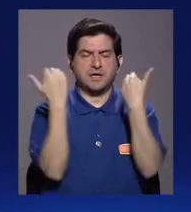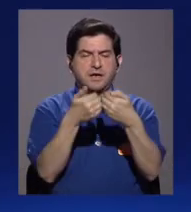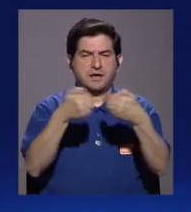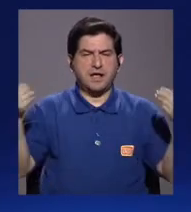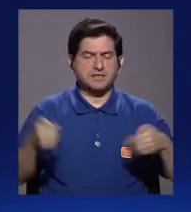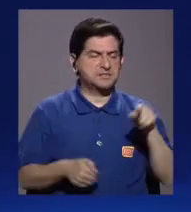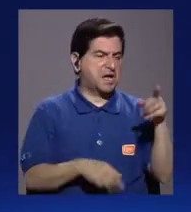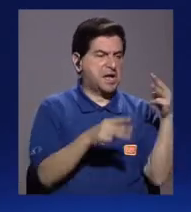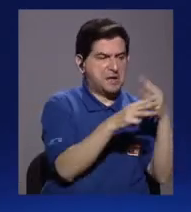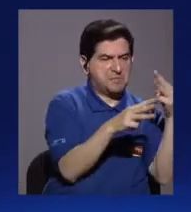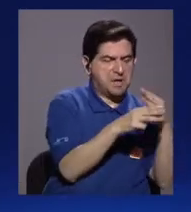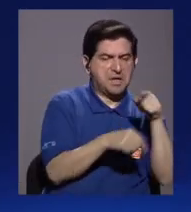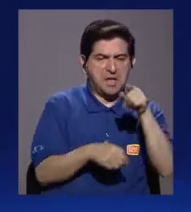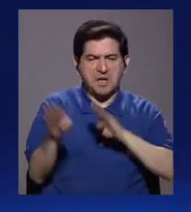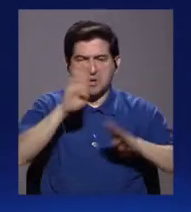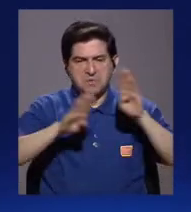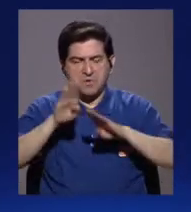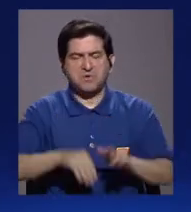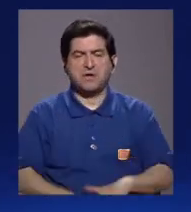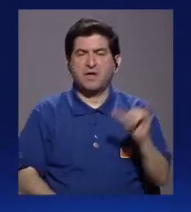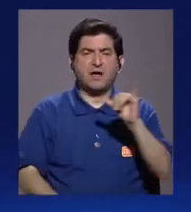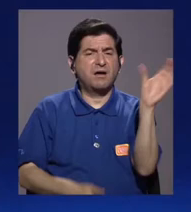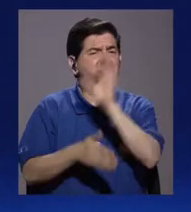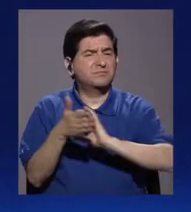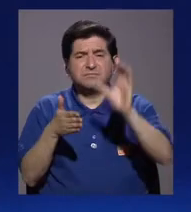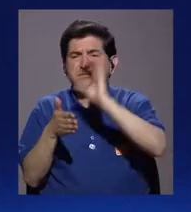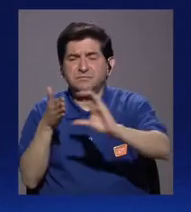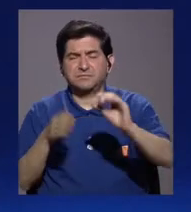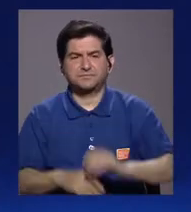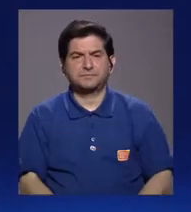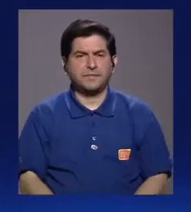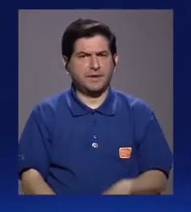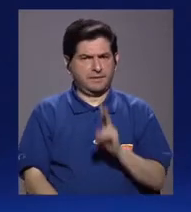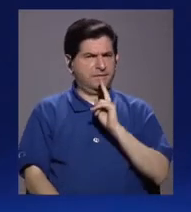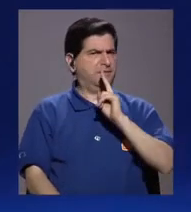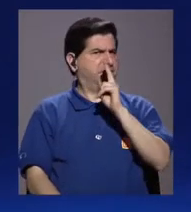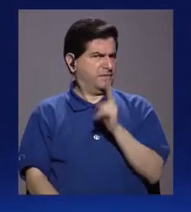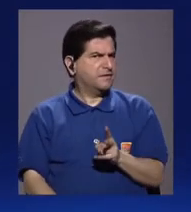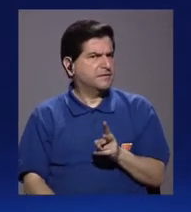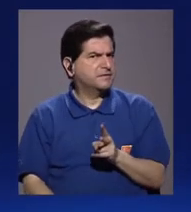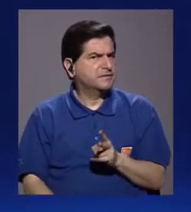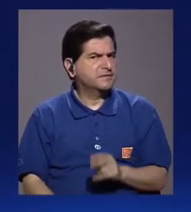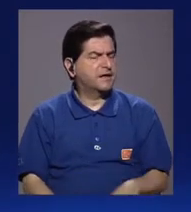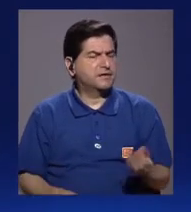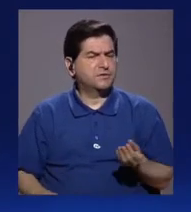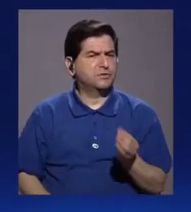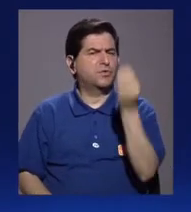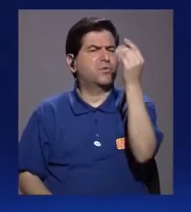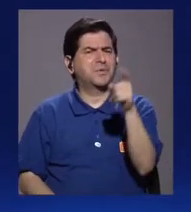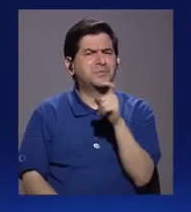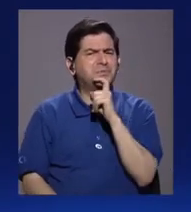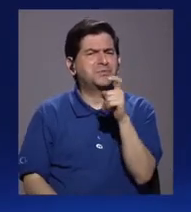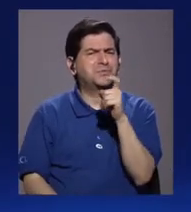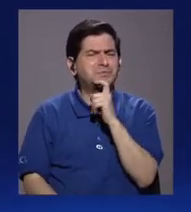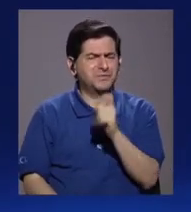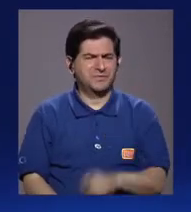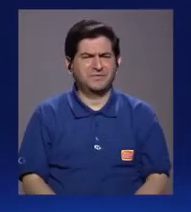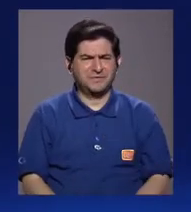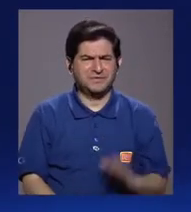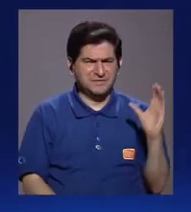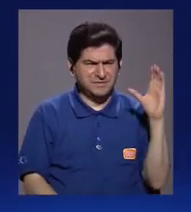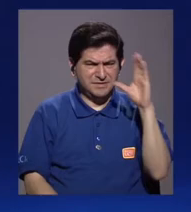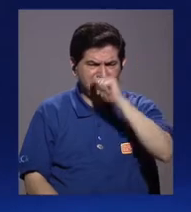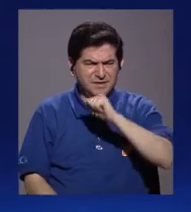paradas aquí está la clase de matemáticas la clase de biología lo mismo en el colegio y la realidad es que entonces para un joven es muy difícil